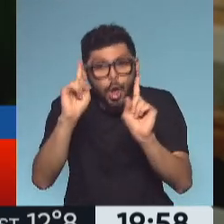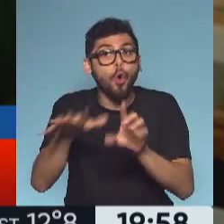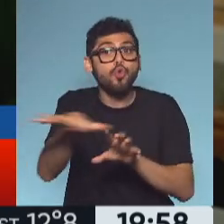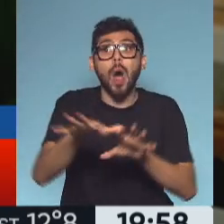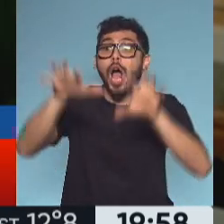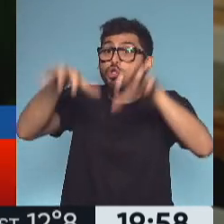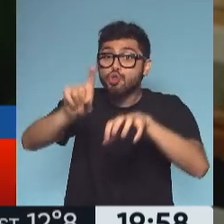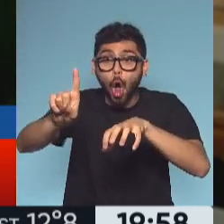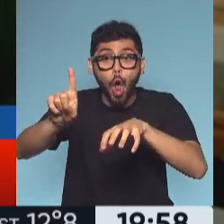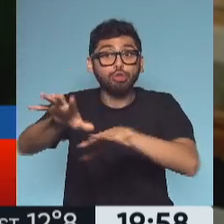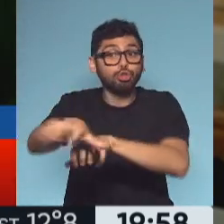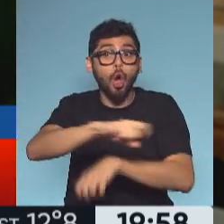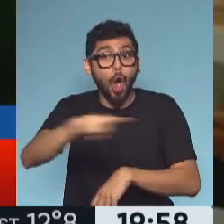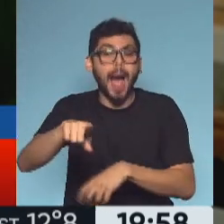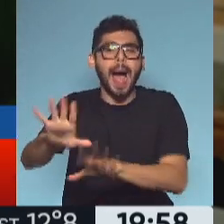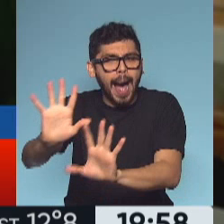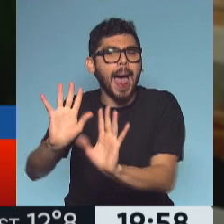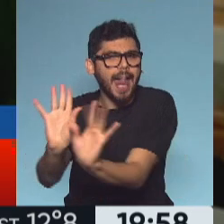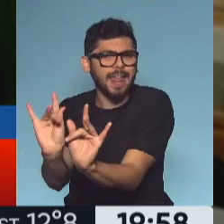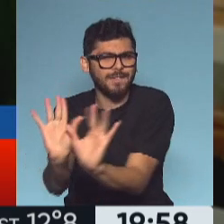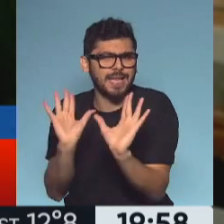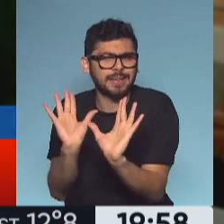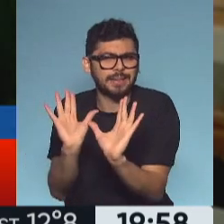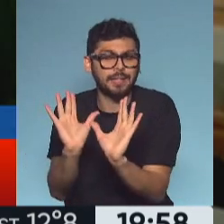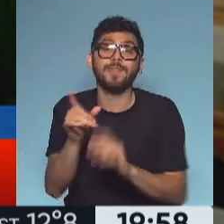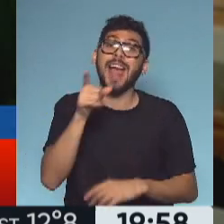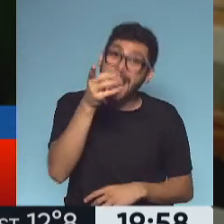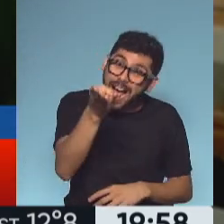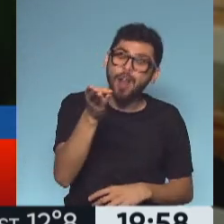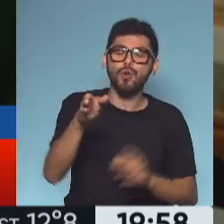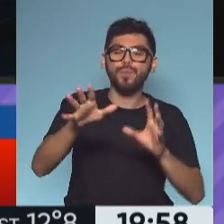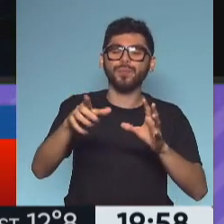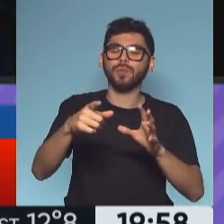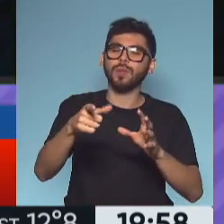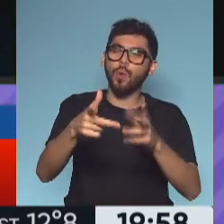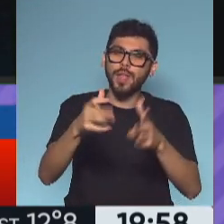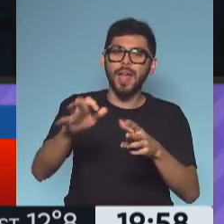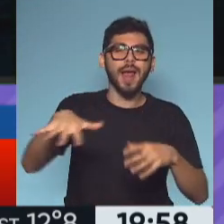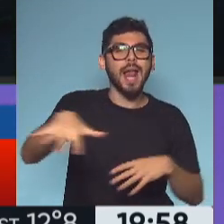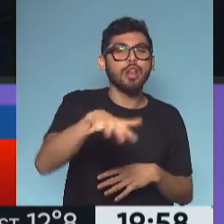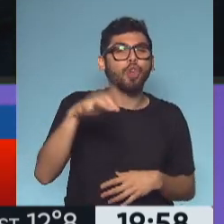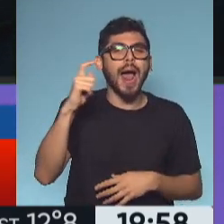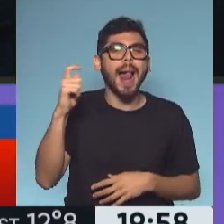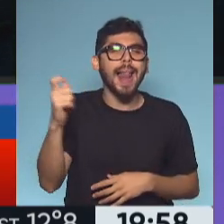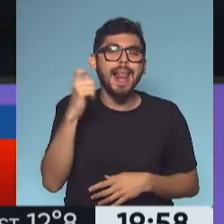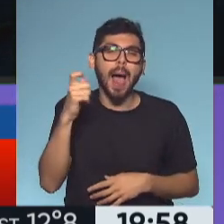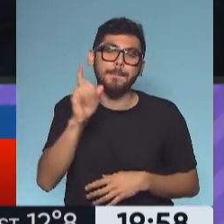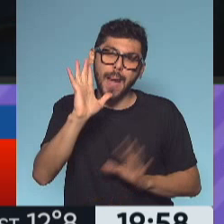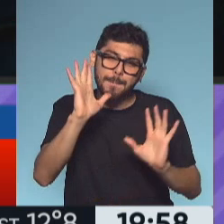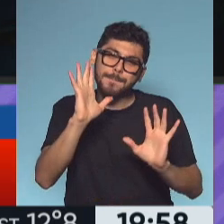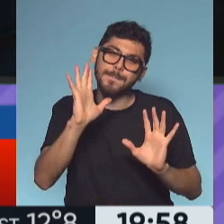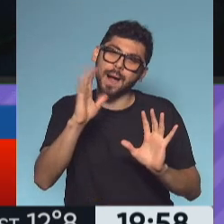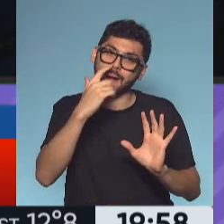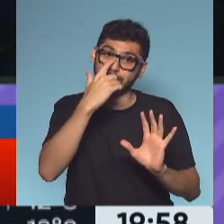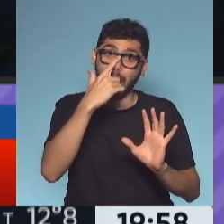cosechar. Ahí está como el tema. Como en parte del Departamento de Constitución. Claro, ahí está el tema. Hablabas del sector rural pampeano, ¿no? Como quizás